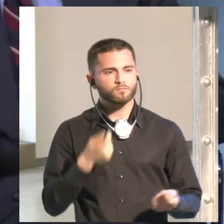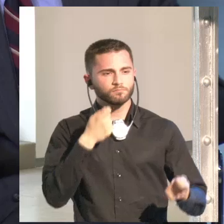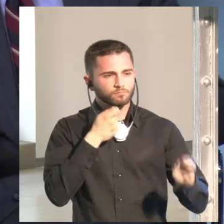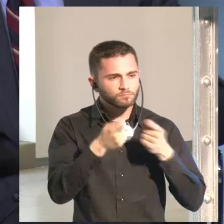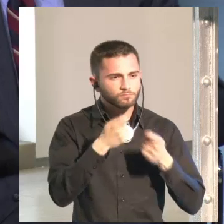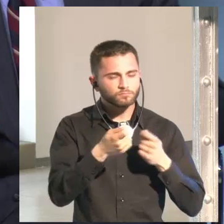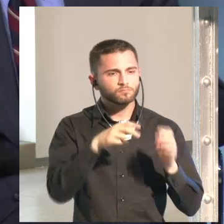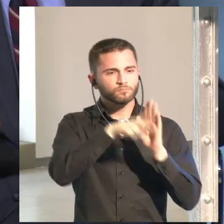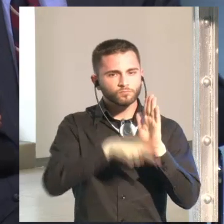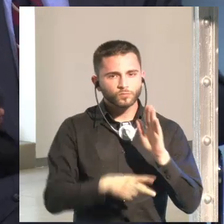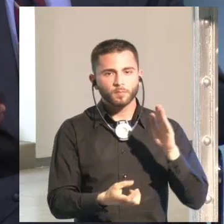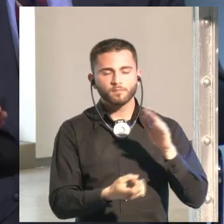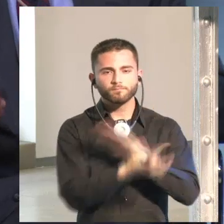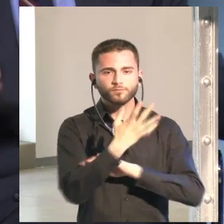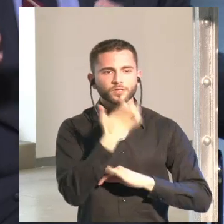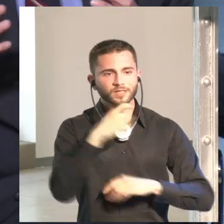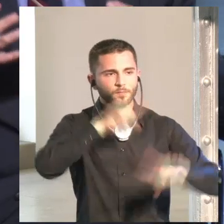el problema. Si